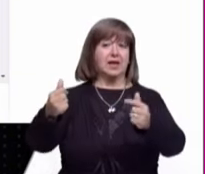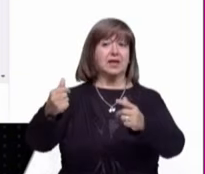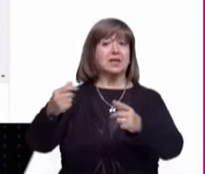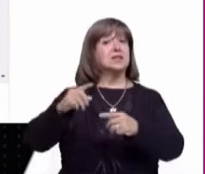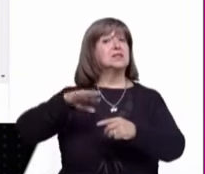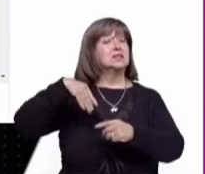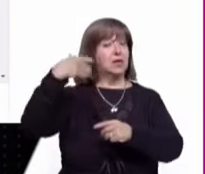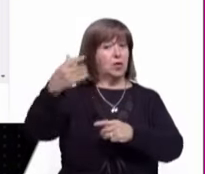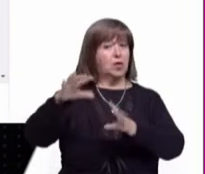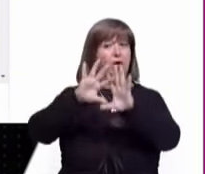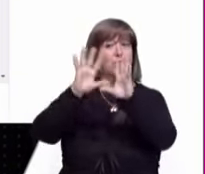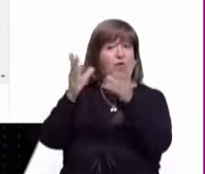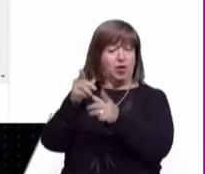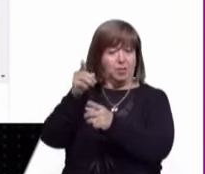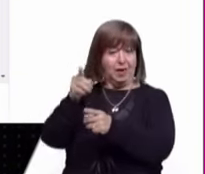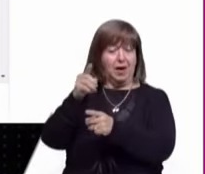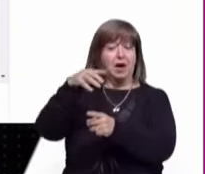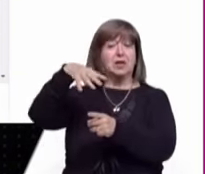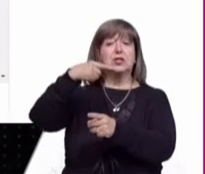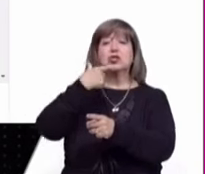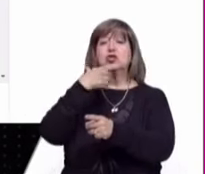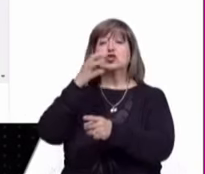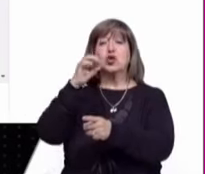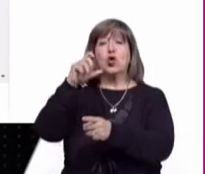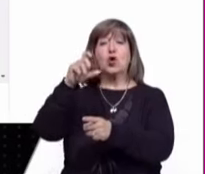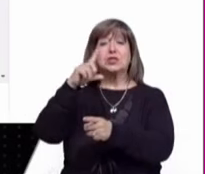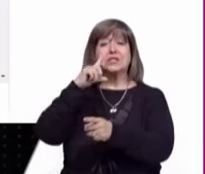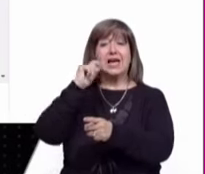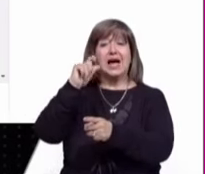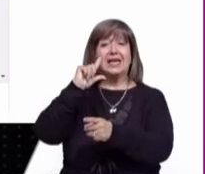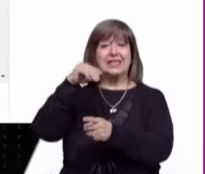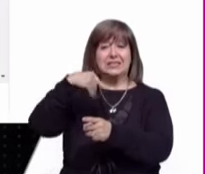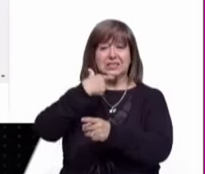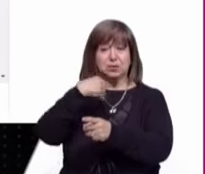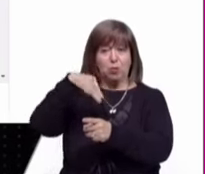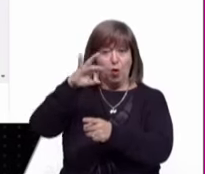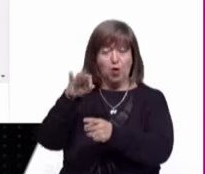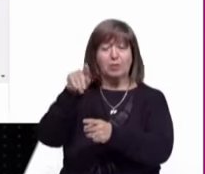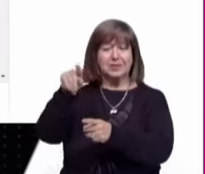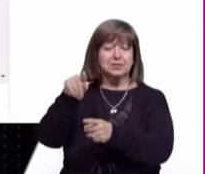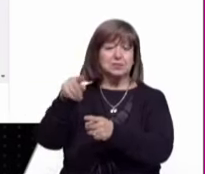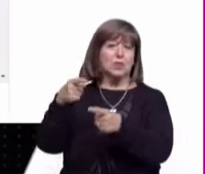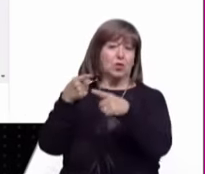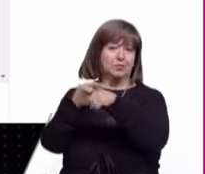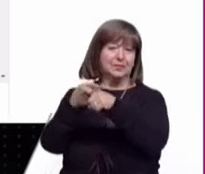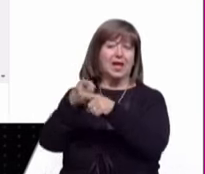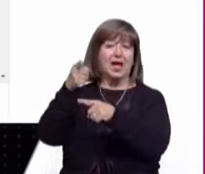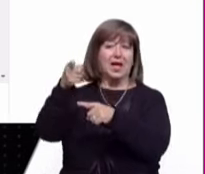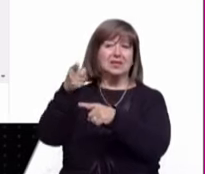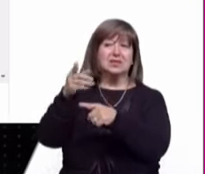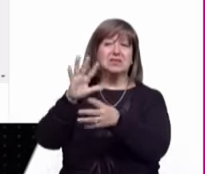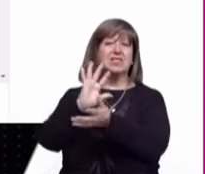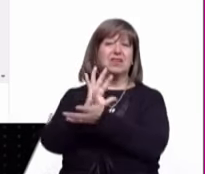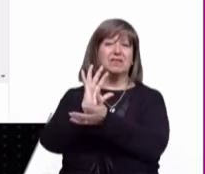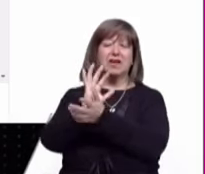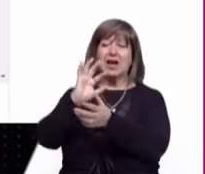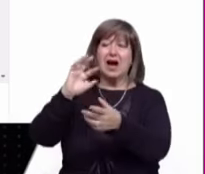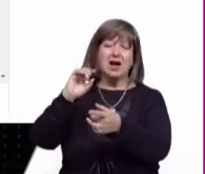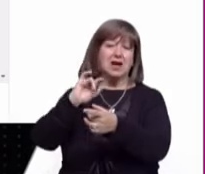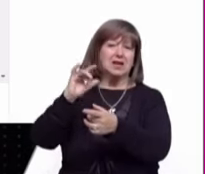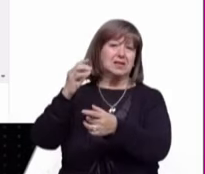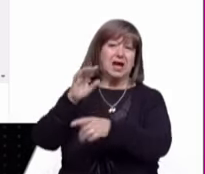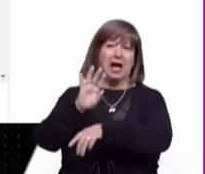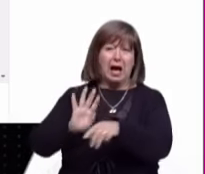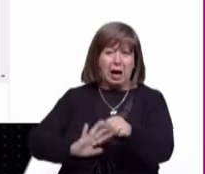terminar ese modelo empobrecedor, porque el socialismo es siempre y en todo lugar un fenómeno asesino y